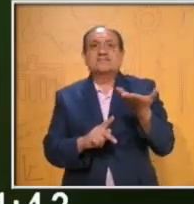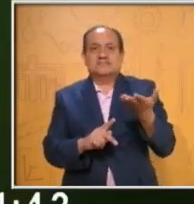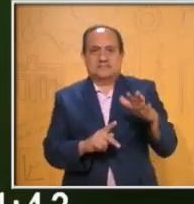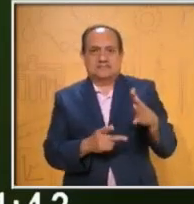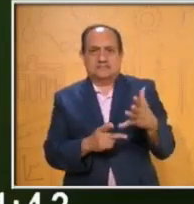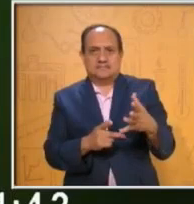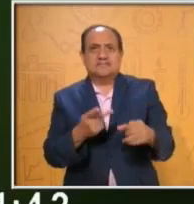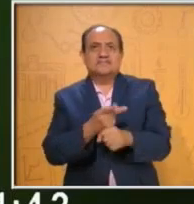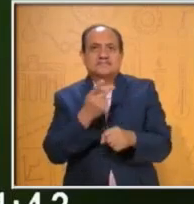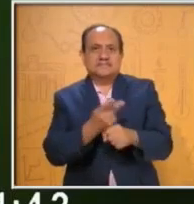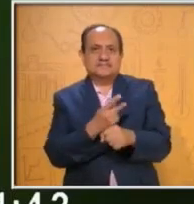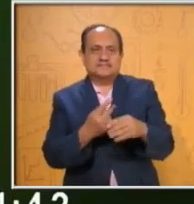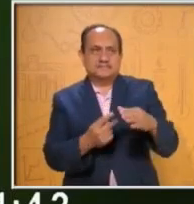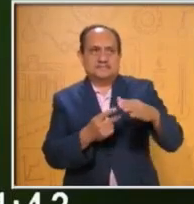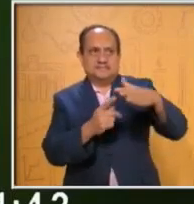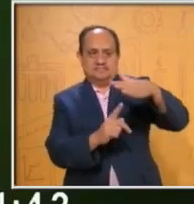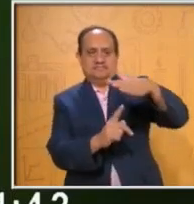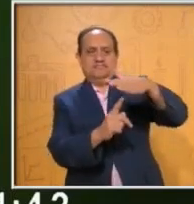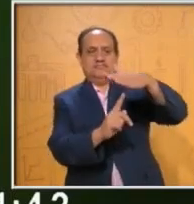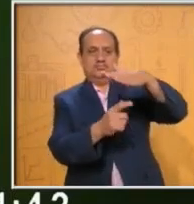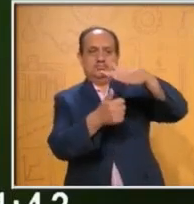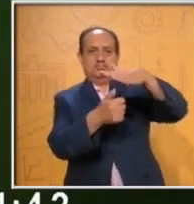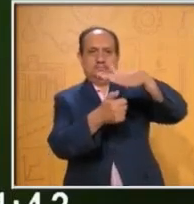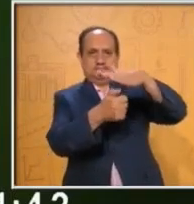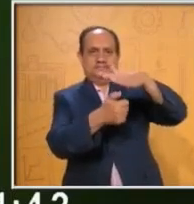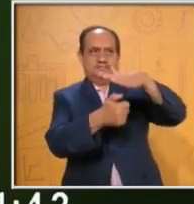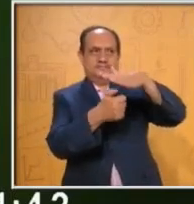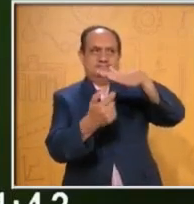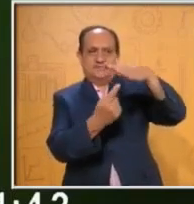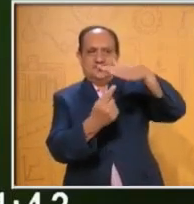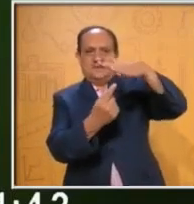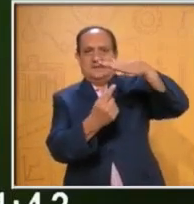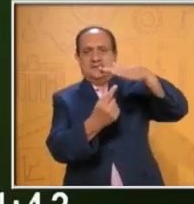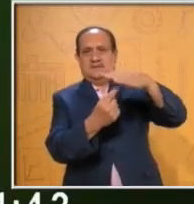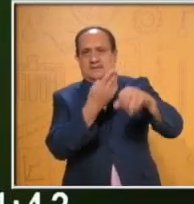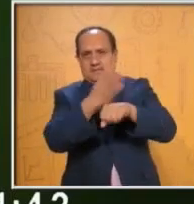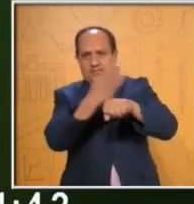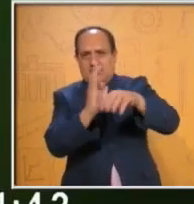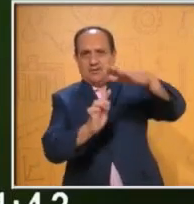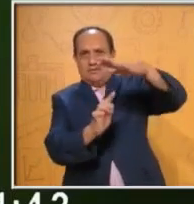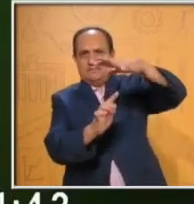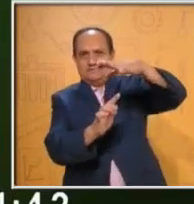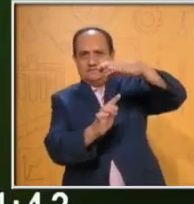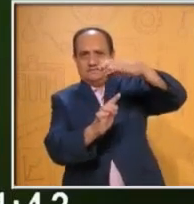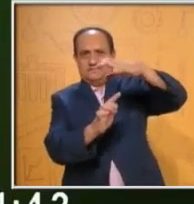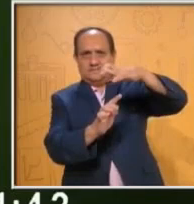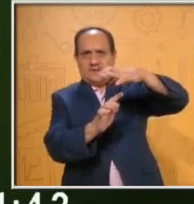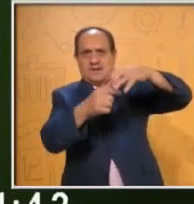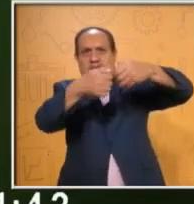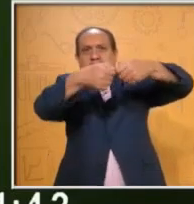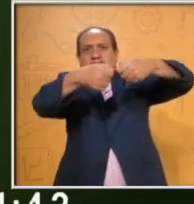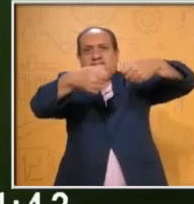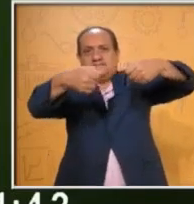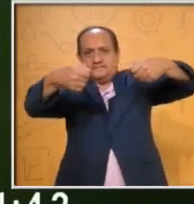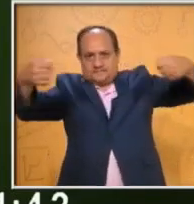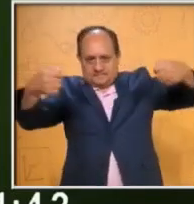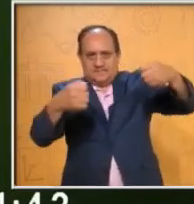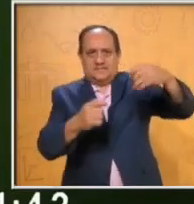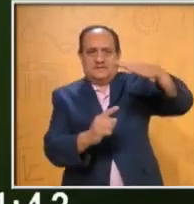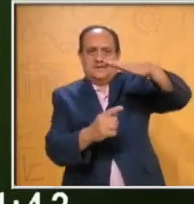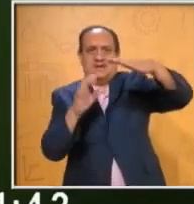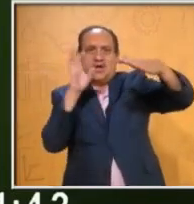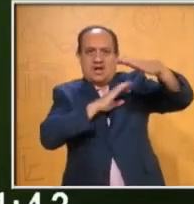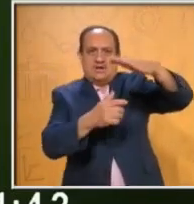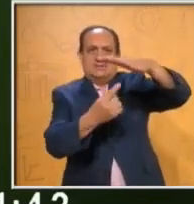pasó? Así es. El aluminio se dilata al recibir el calor de la vela. Esta es la explicación.